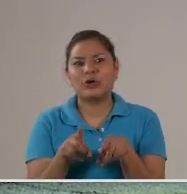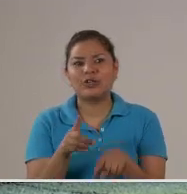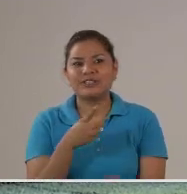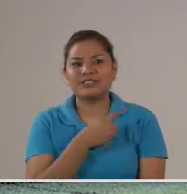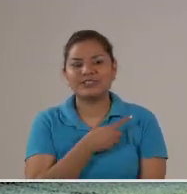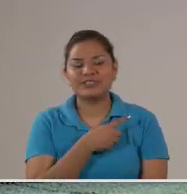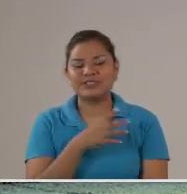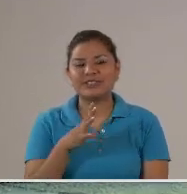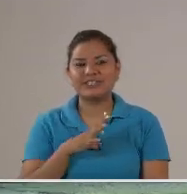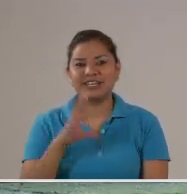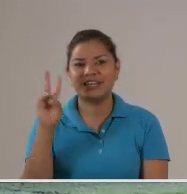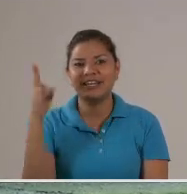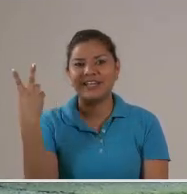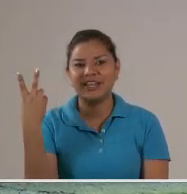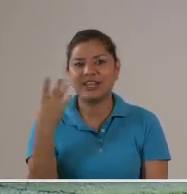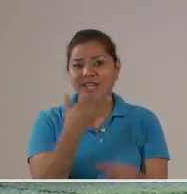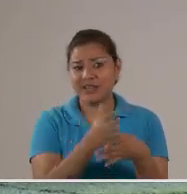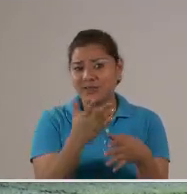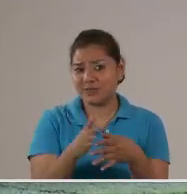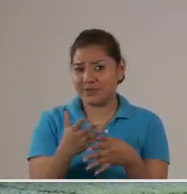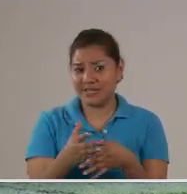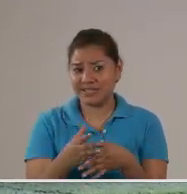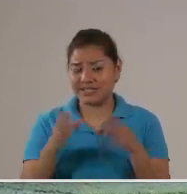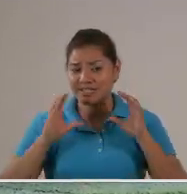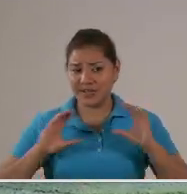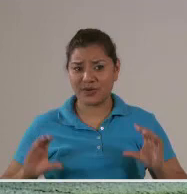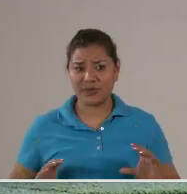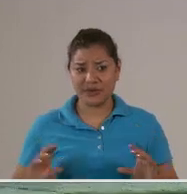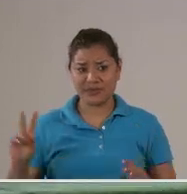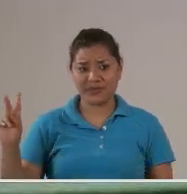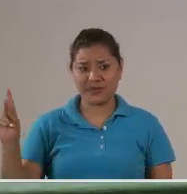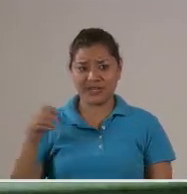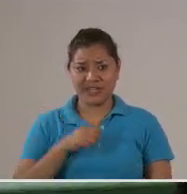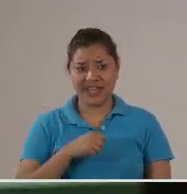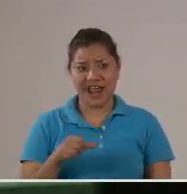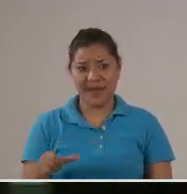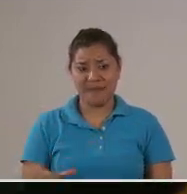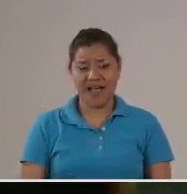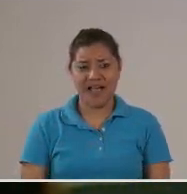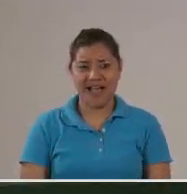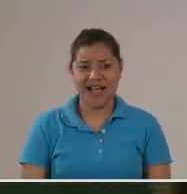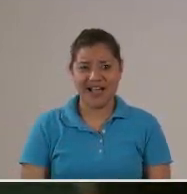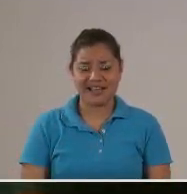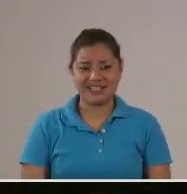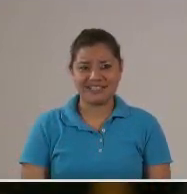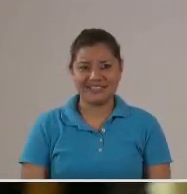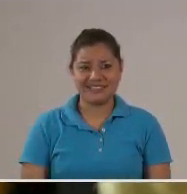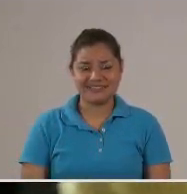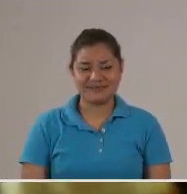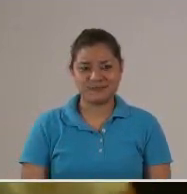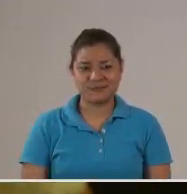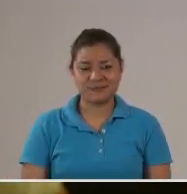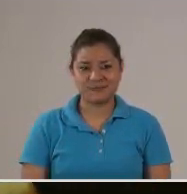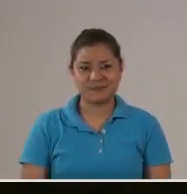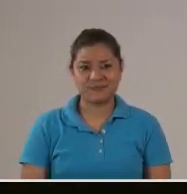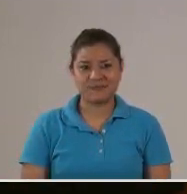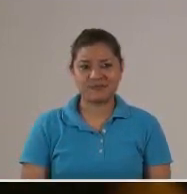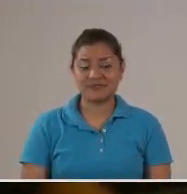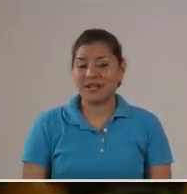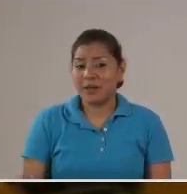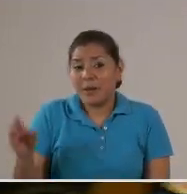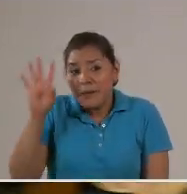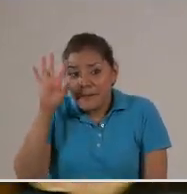alma no sé yo soy evangélico no sé solo tiene cuerpo y alma no